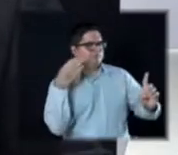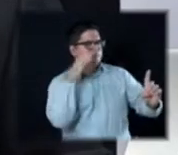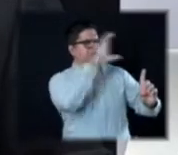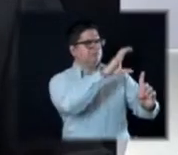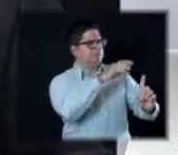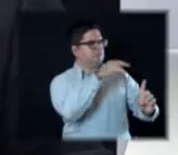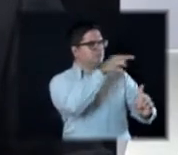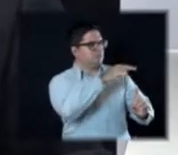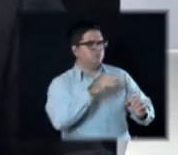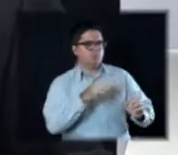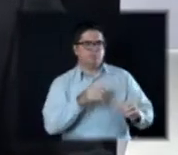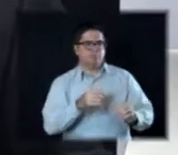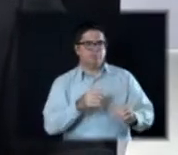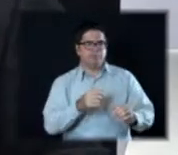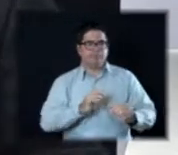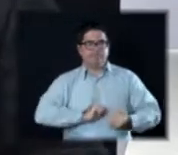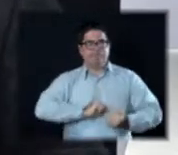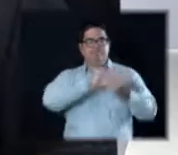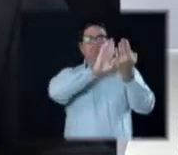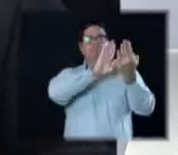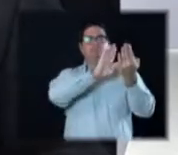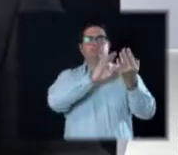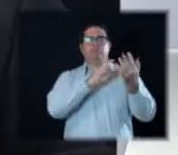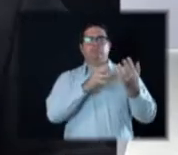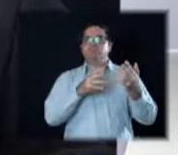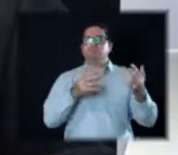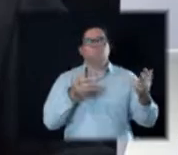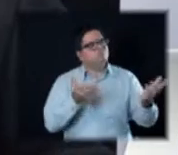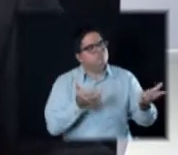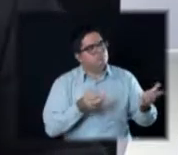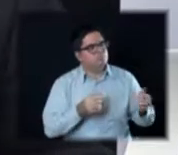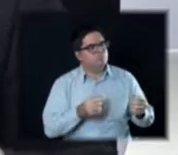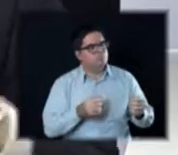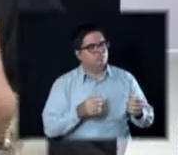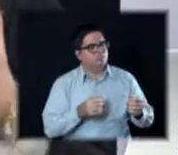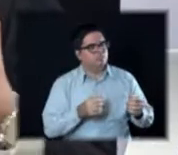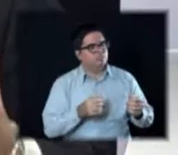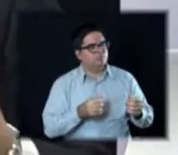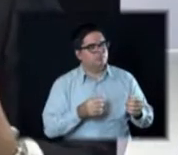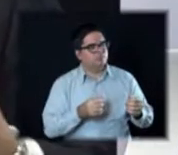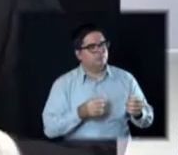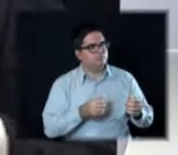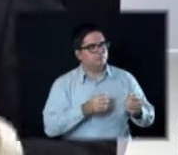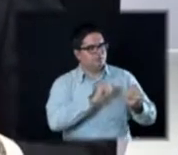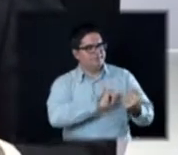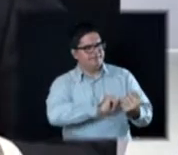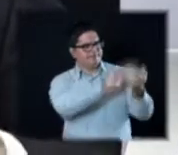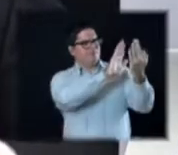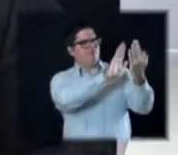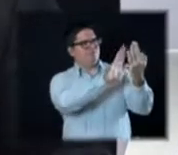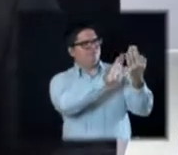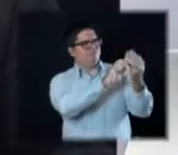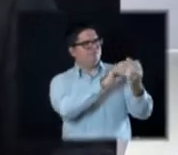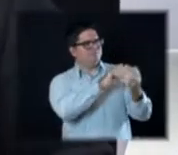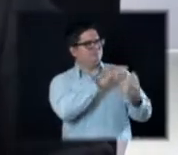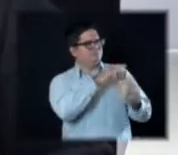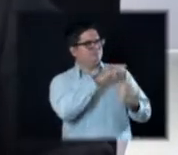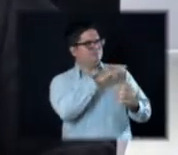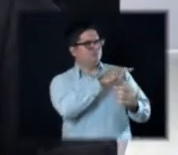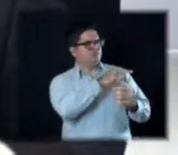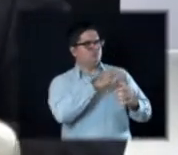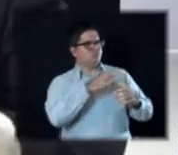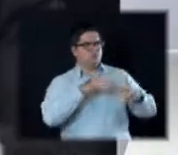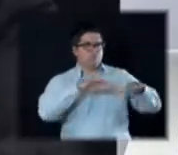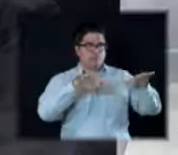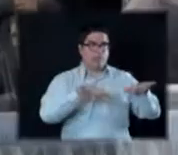que encaró cuando quería hacer esa apuesta al día? Es un proceso de 24 meses. ¿Cuál fue la